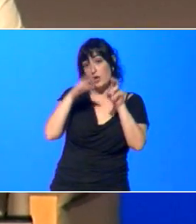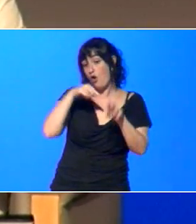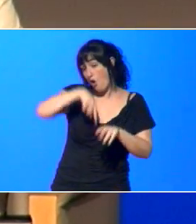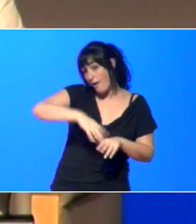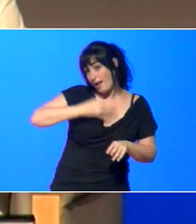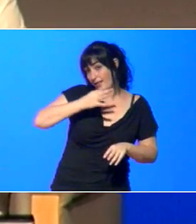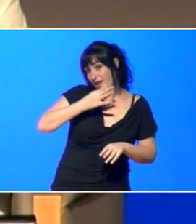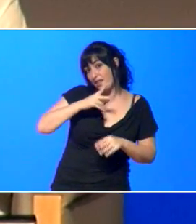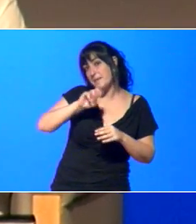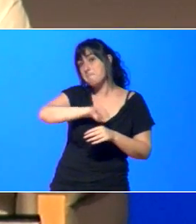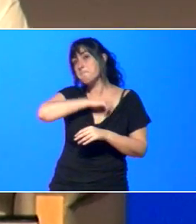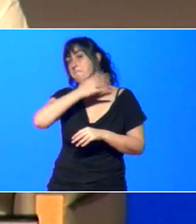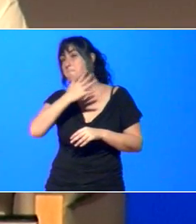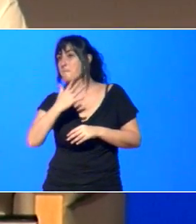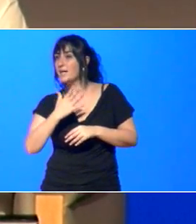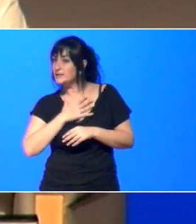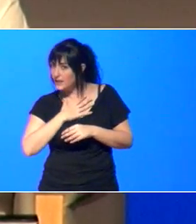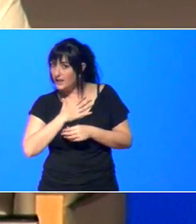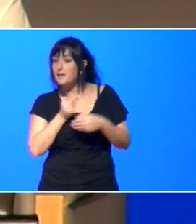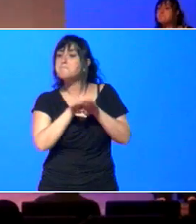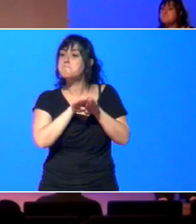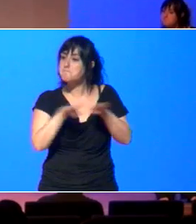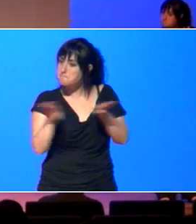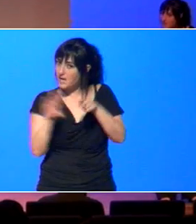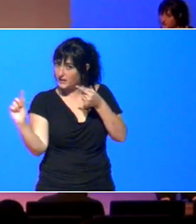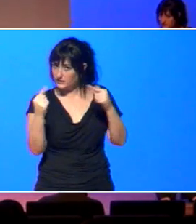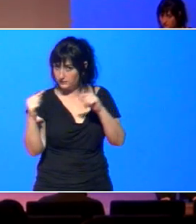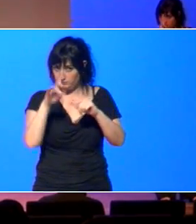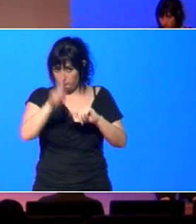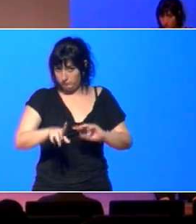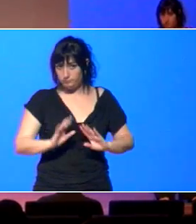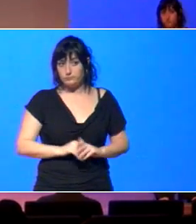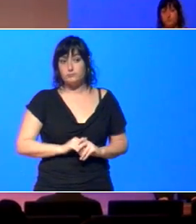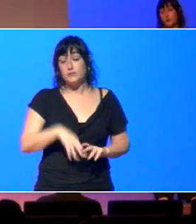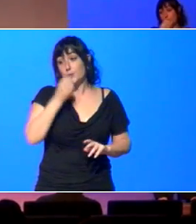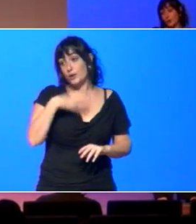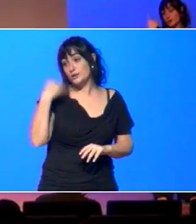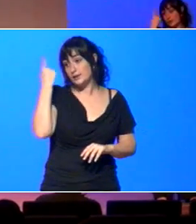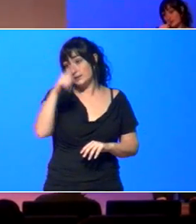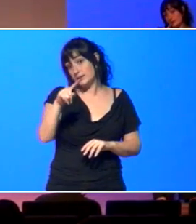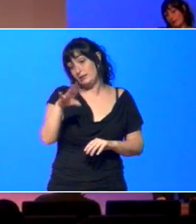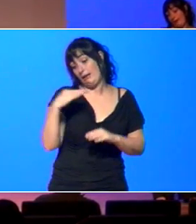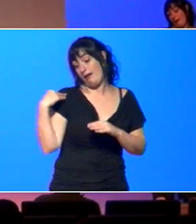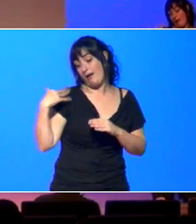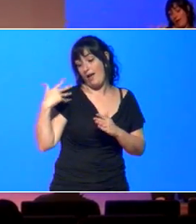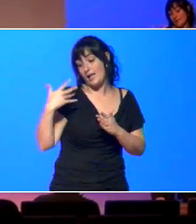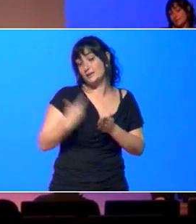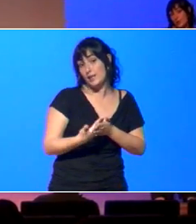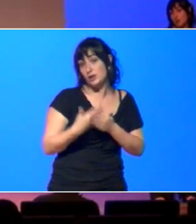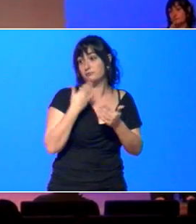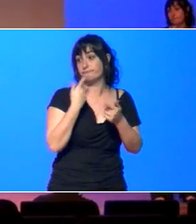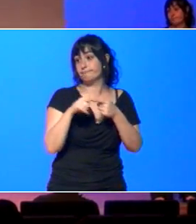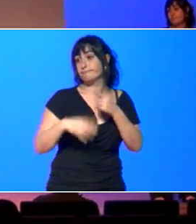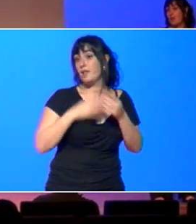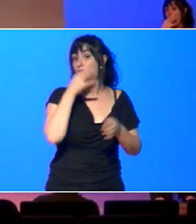mañana en las mesas. Y bueno, ya sé que lo que hemos dicho hasta ahora, pues probablemente sea